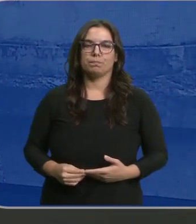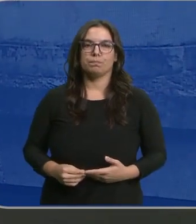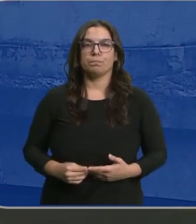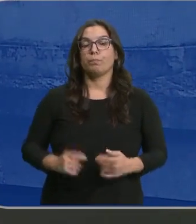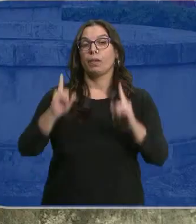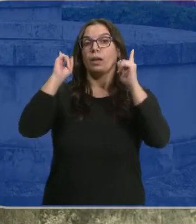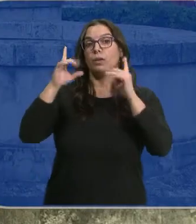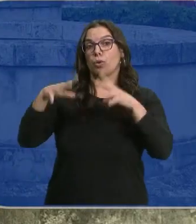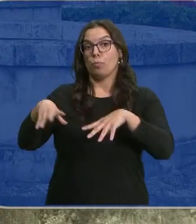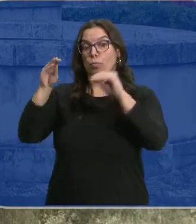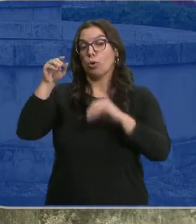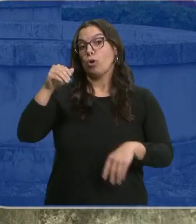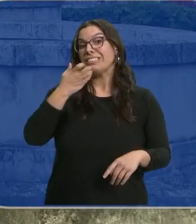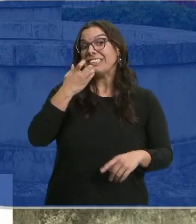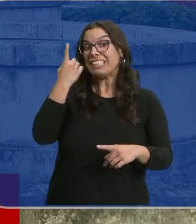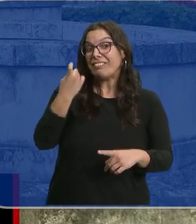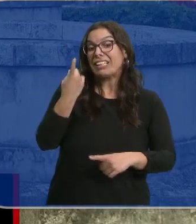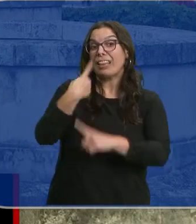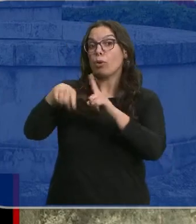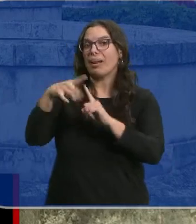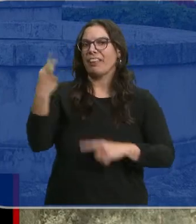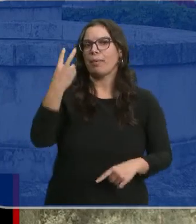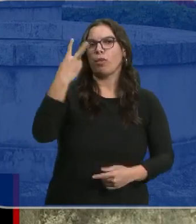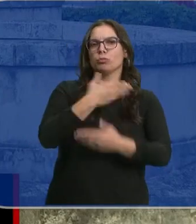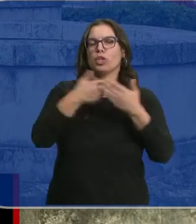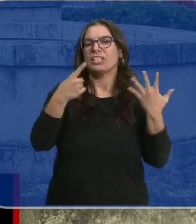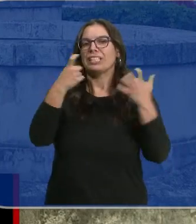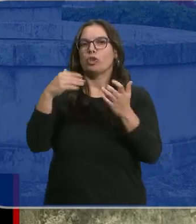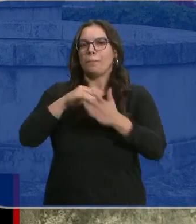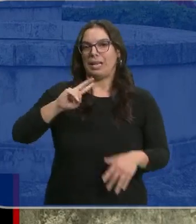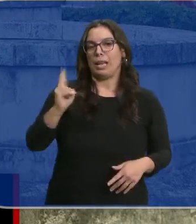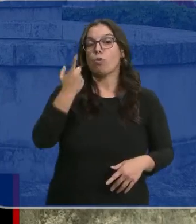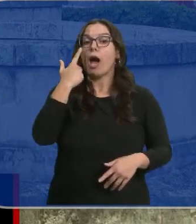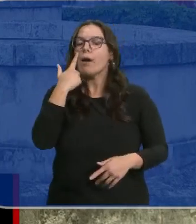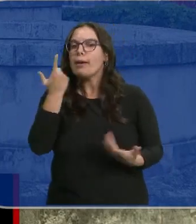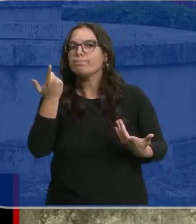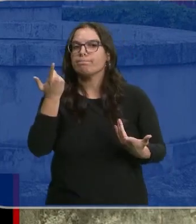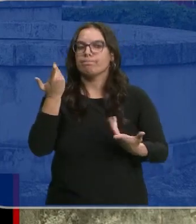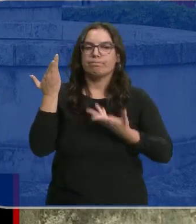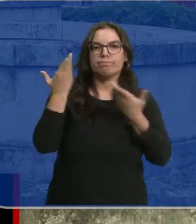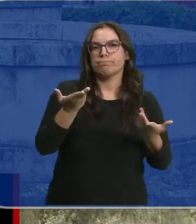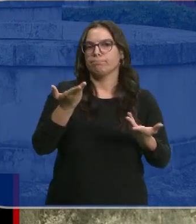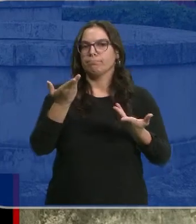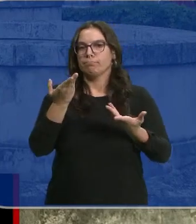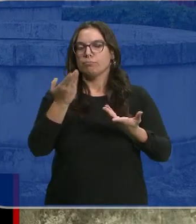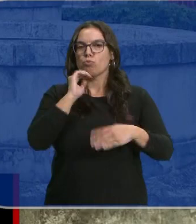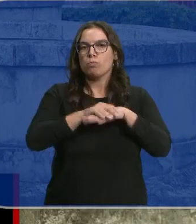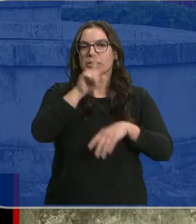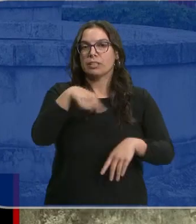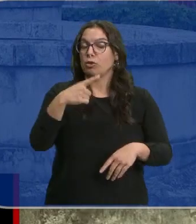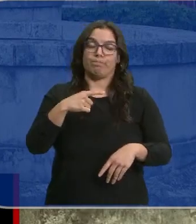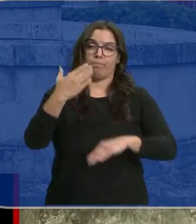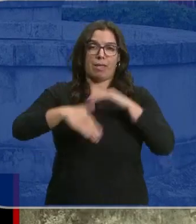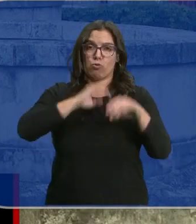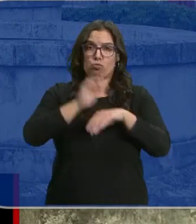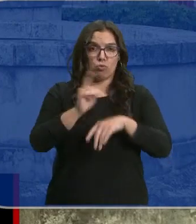En el caso de Burgos, nada menos que 2.600.000 euros están en juego de esas ayudas de fondos europeos y no va a poder cumplir los